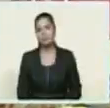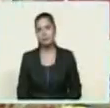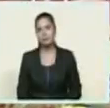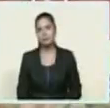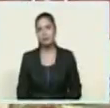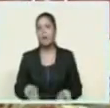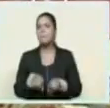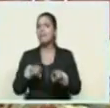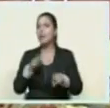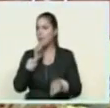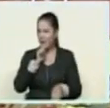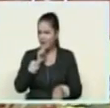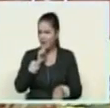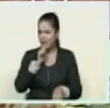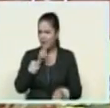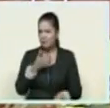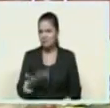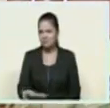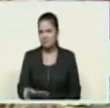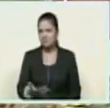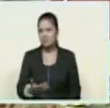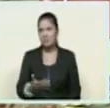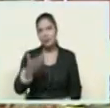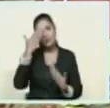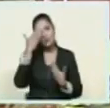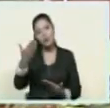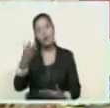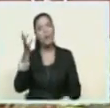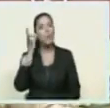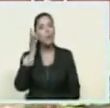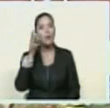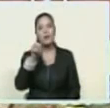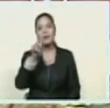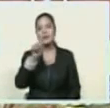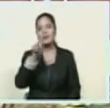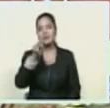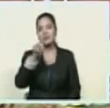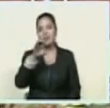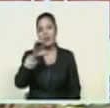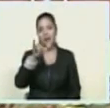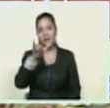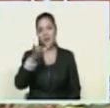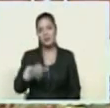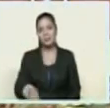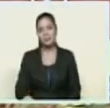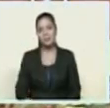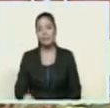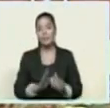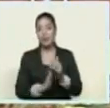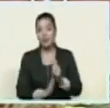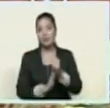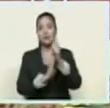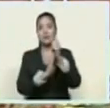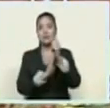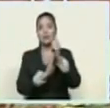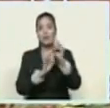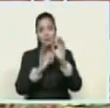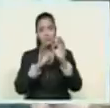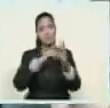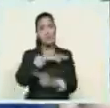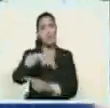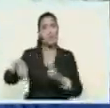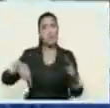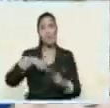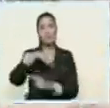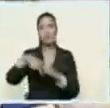ventajismo de jeff manship e de un saludo de la cámara nancy pérez lideresa